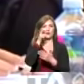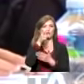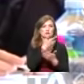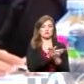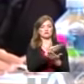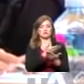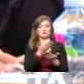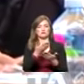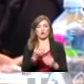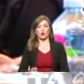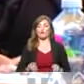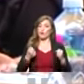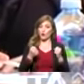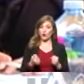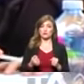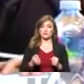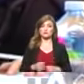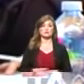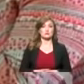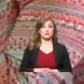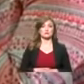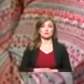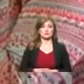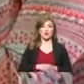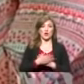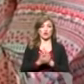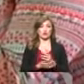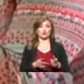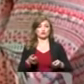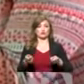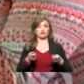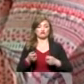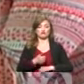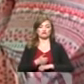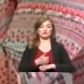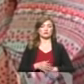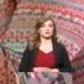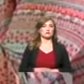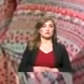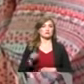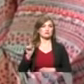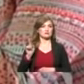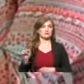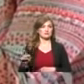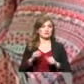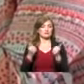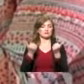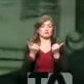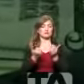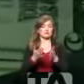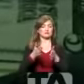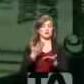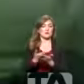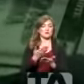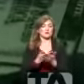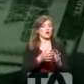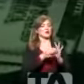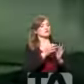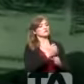Fiscalía fueron fuertes y sustentaron un claro abuso de poder. Pues siendo legisladora, Norma Vallejo habría exigido pagos a